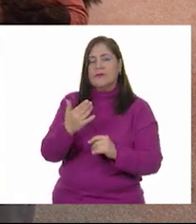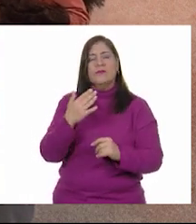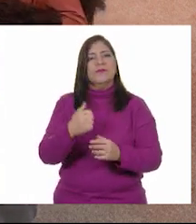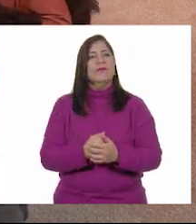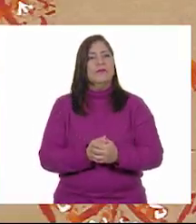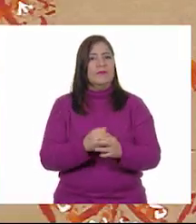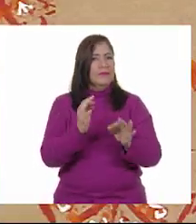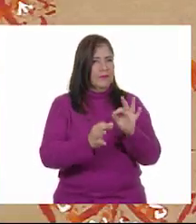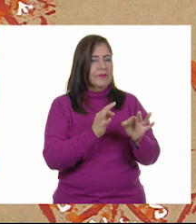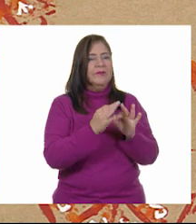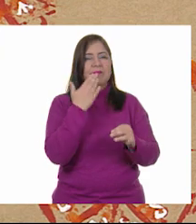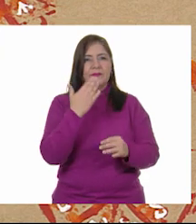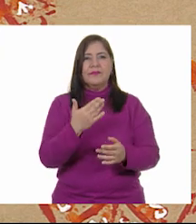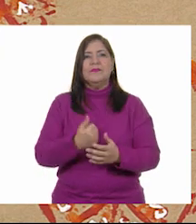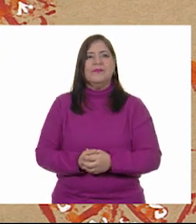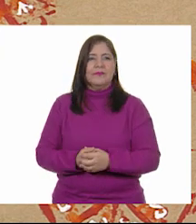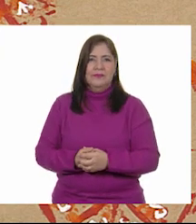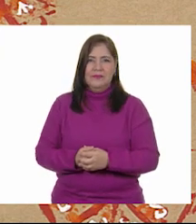¡Comencemos!